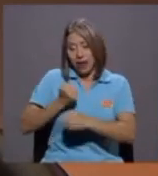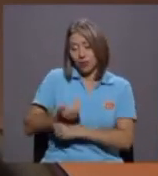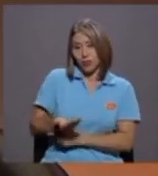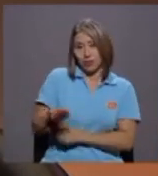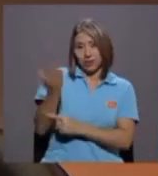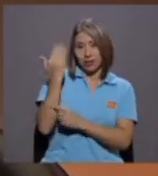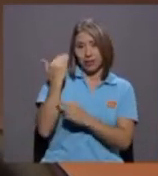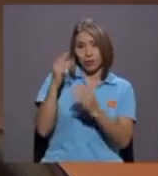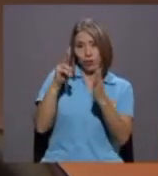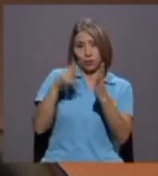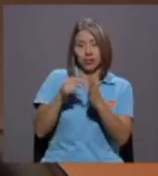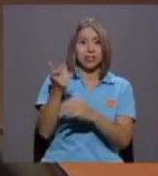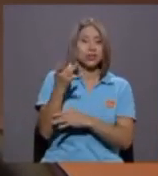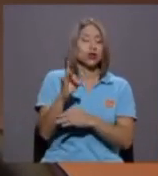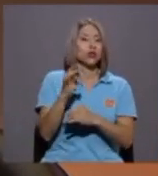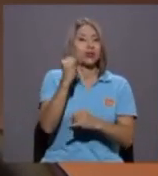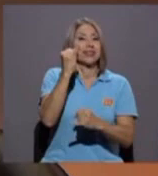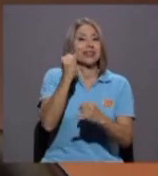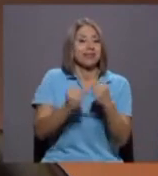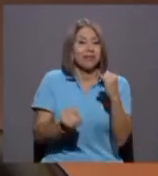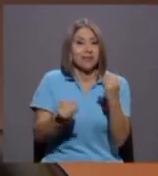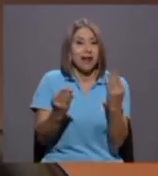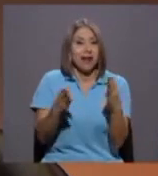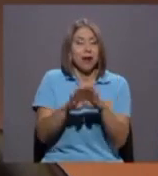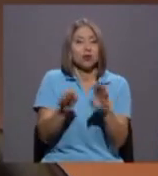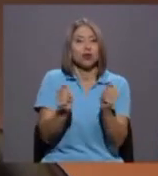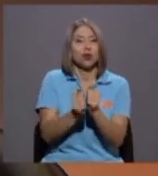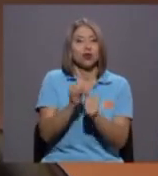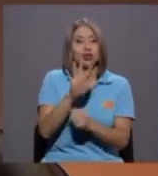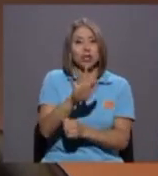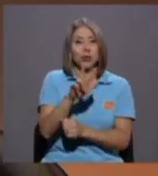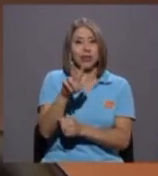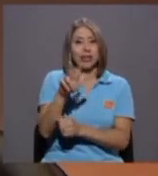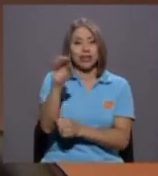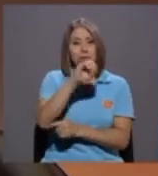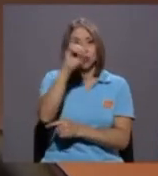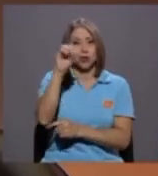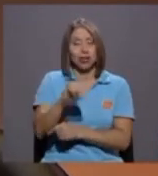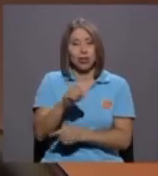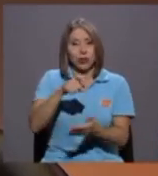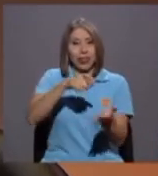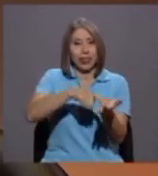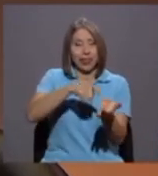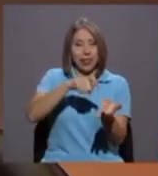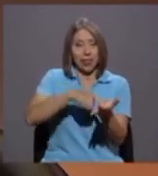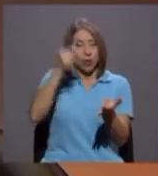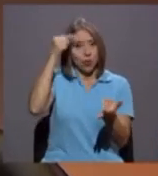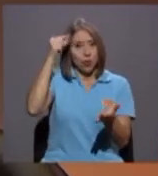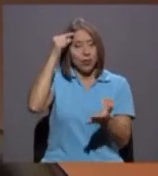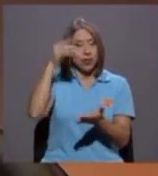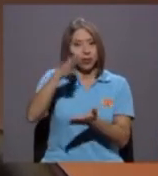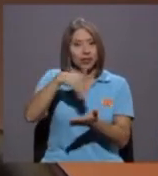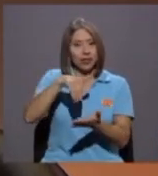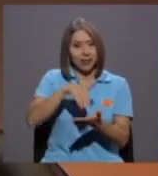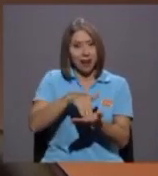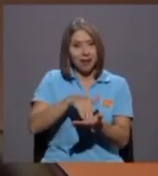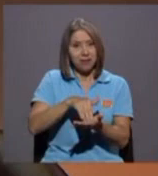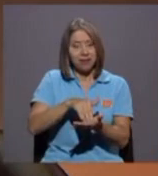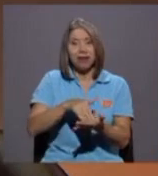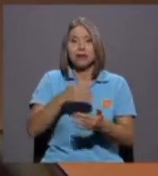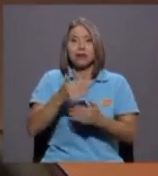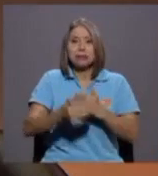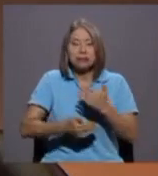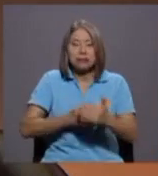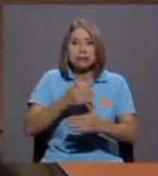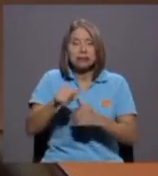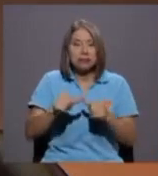un poquitito más del 53% de endeudamiento en el gobierno central. Es una deuda que va a seguir